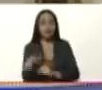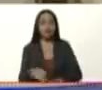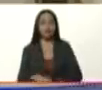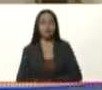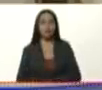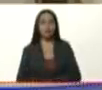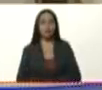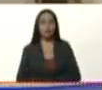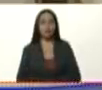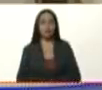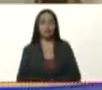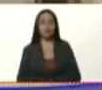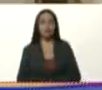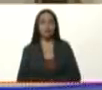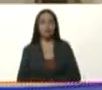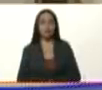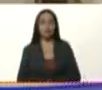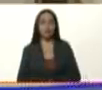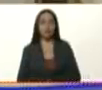desde temprano, hace